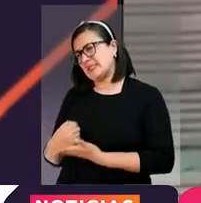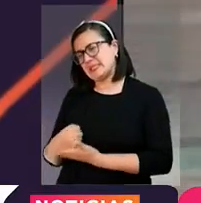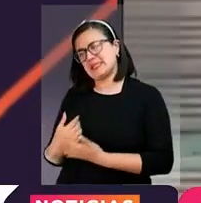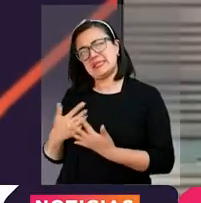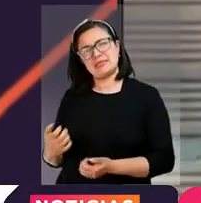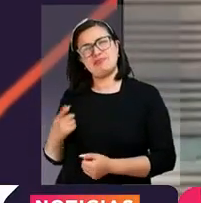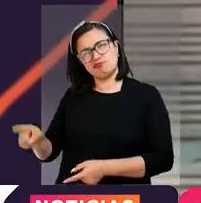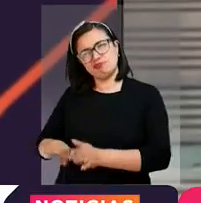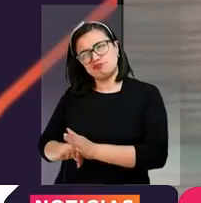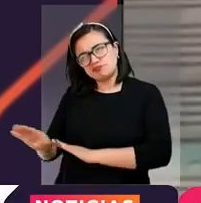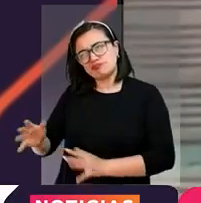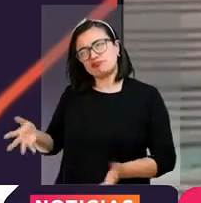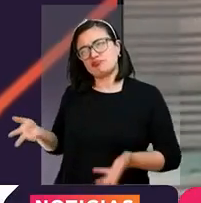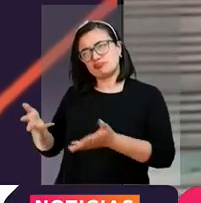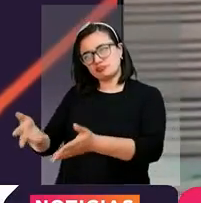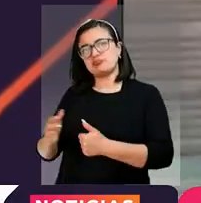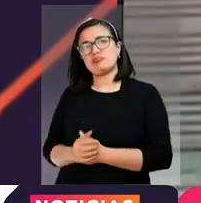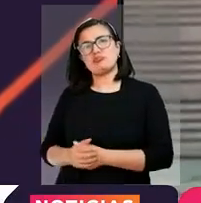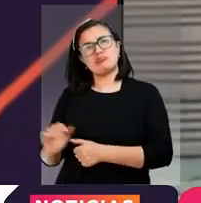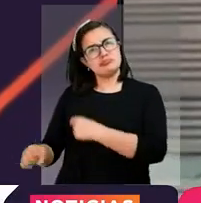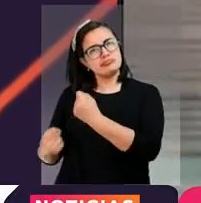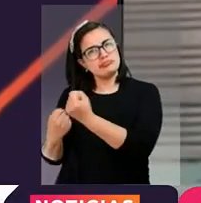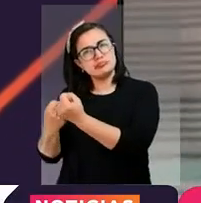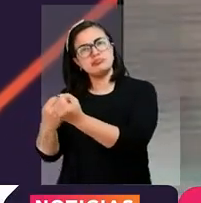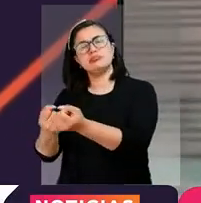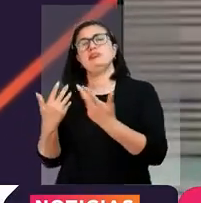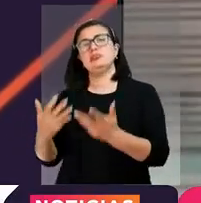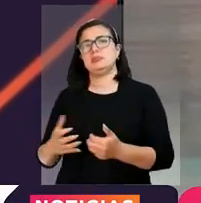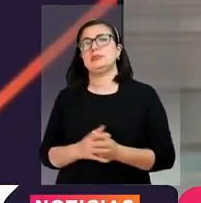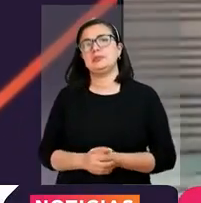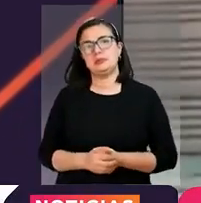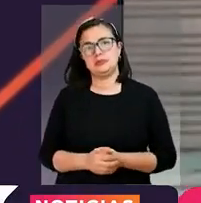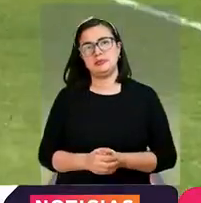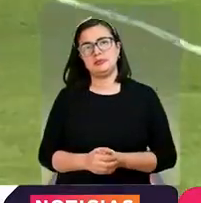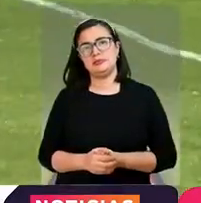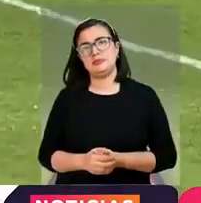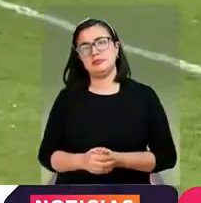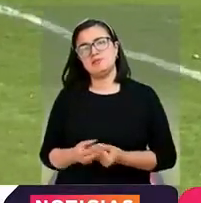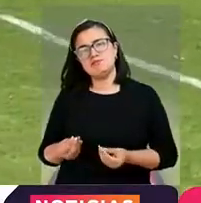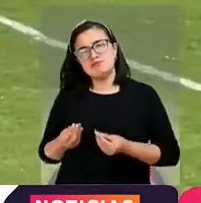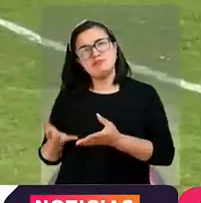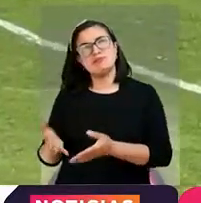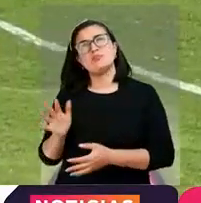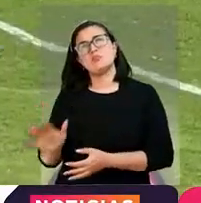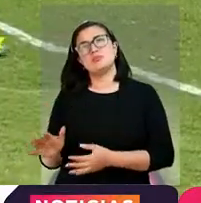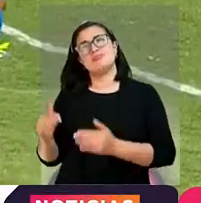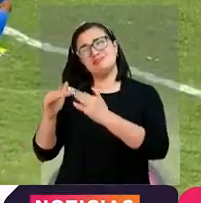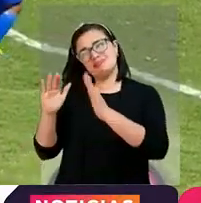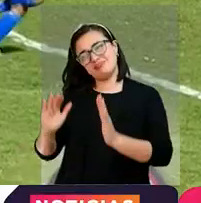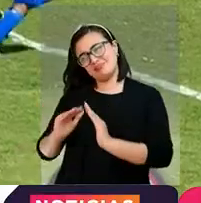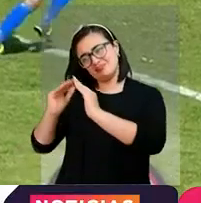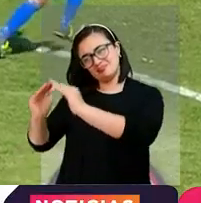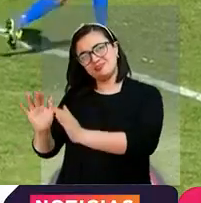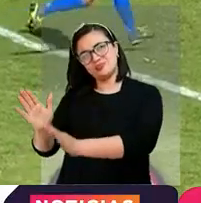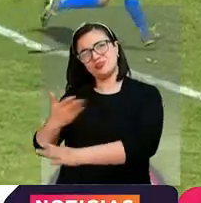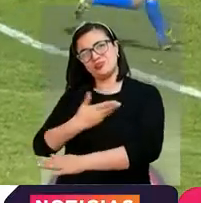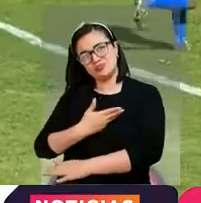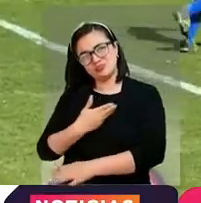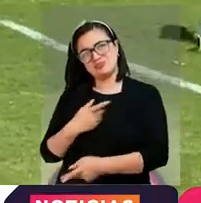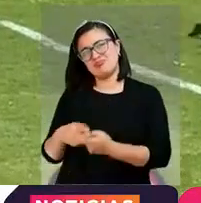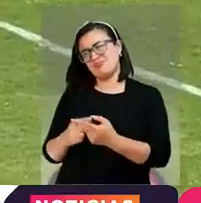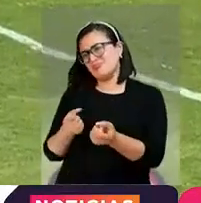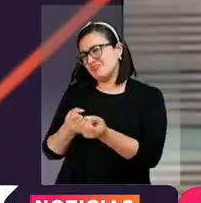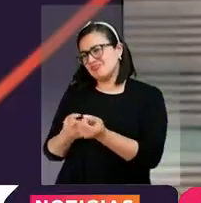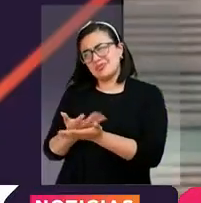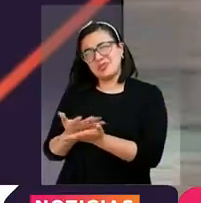adelante, apoyarla en todo, darle pues su casa, darle todo lo que ella ha